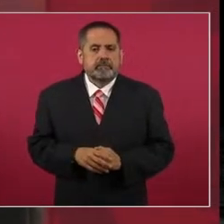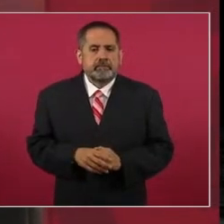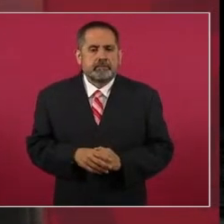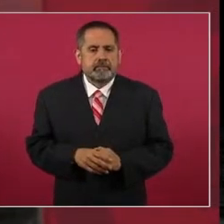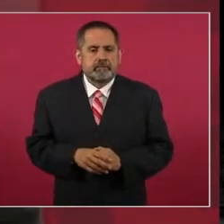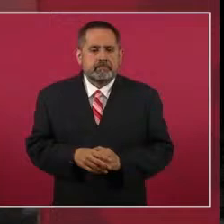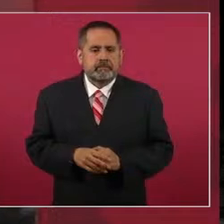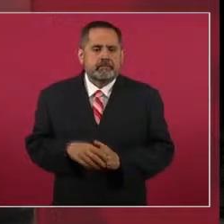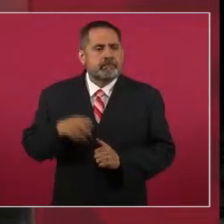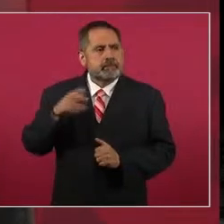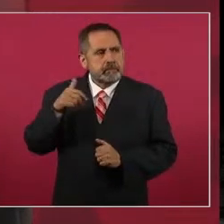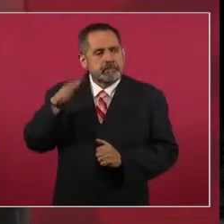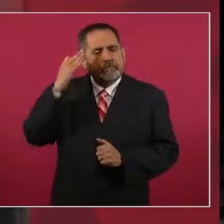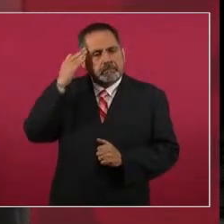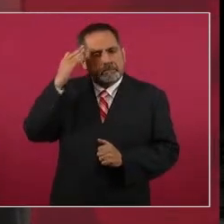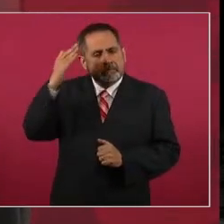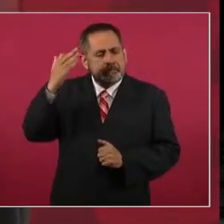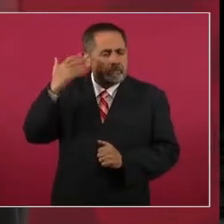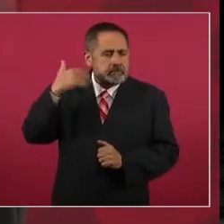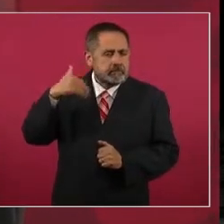cuando eramos